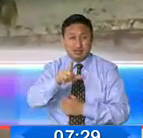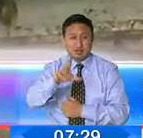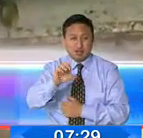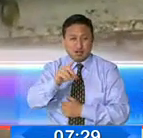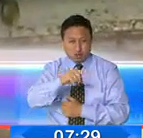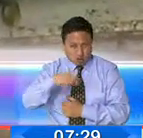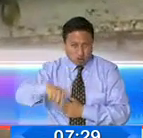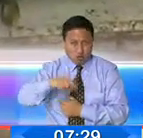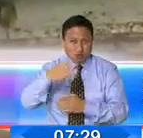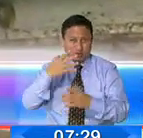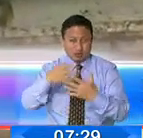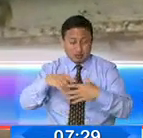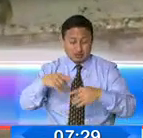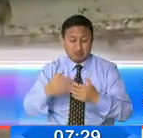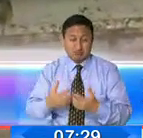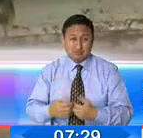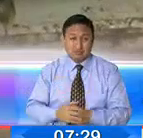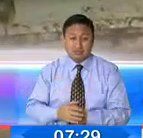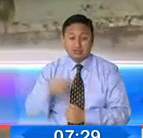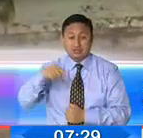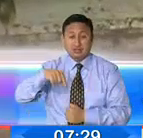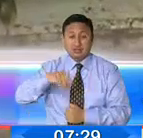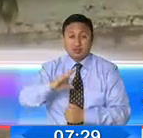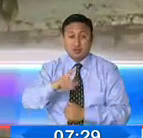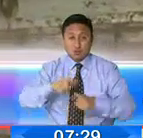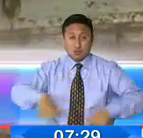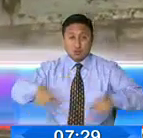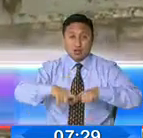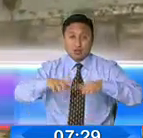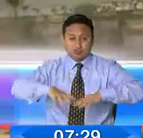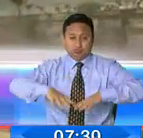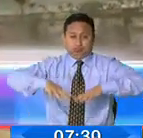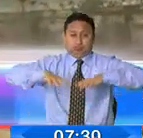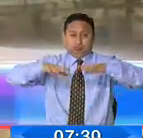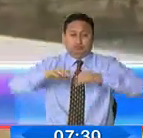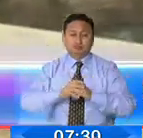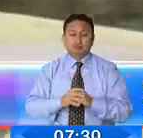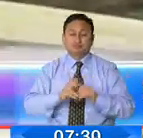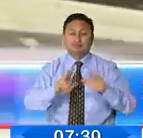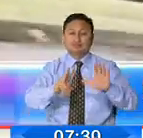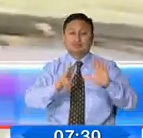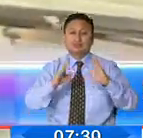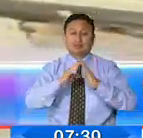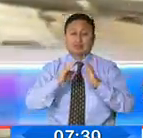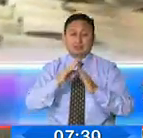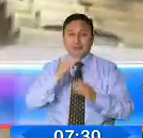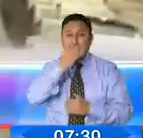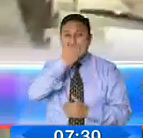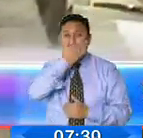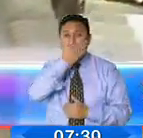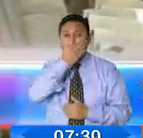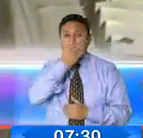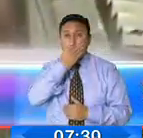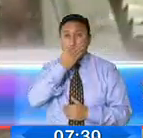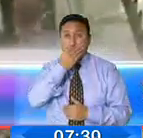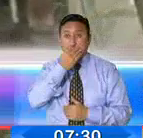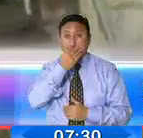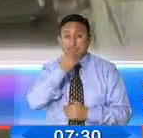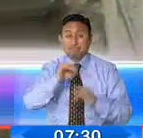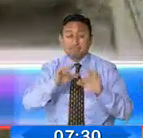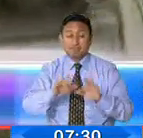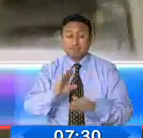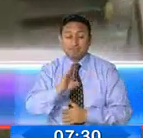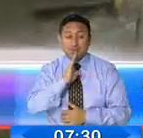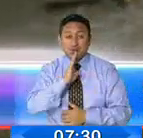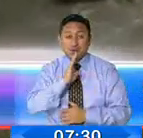hecho que no soporte y se inunde este sitio y con estas 7 viviendas. Muchas gracias. Entonces también la Secretaría del Agua y todos